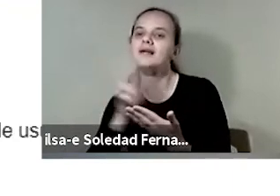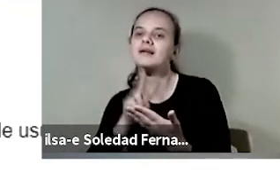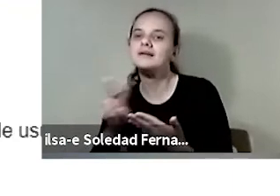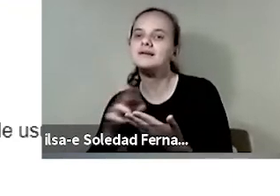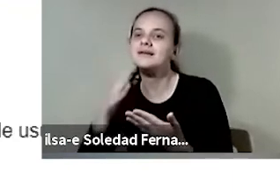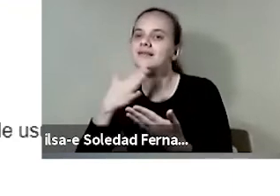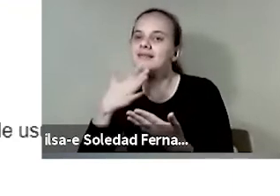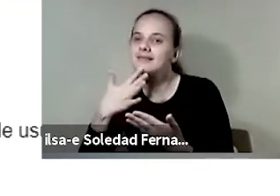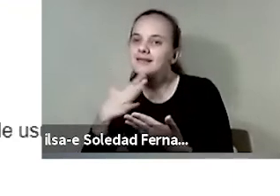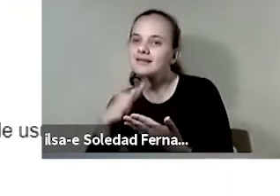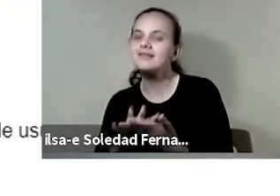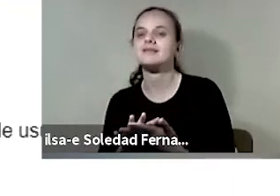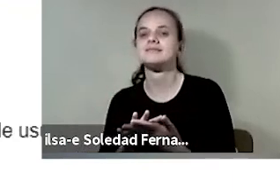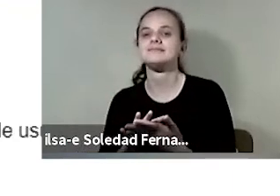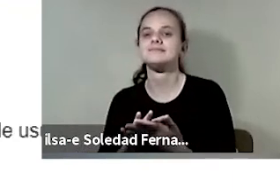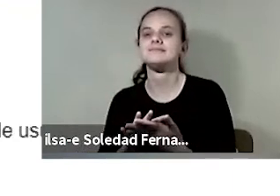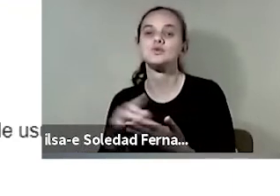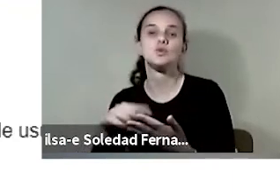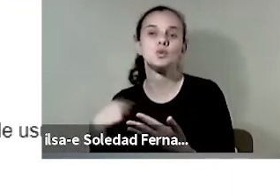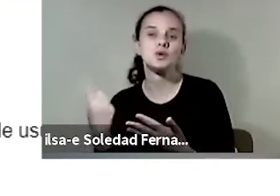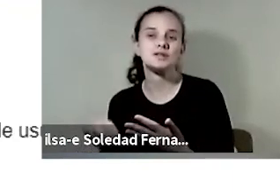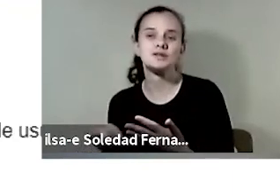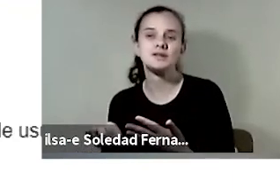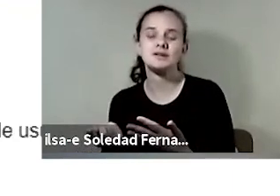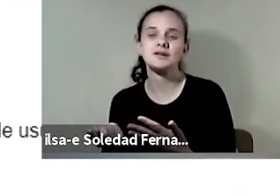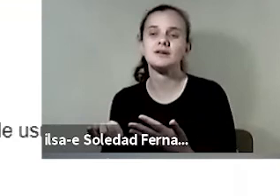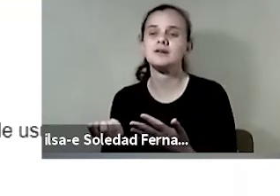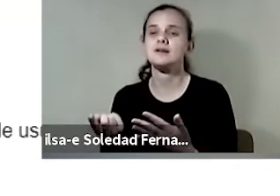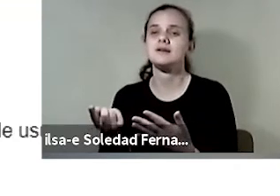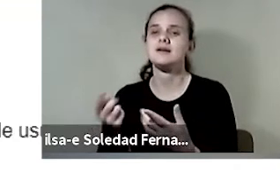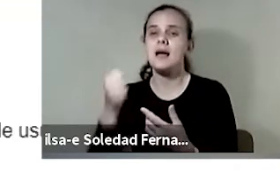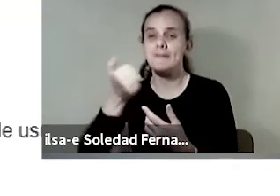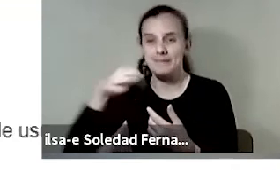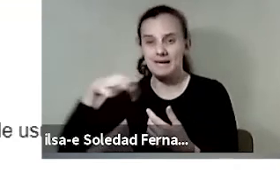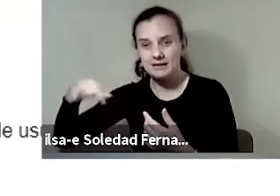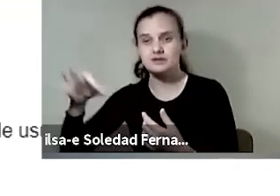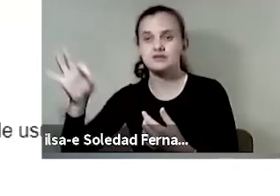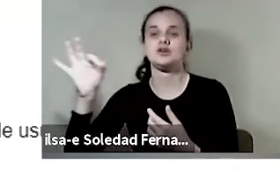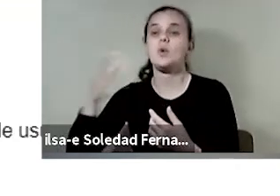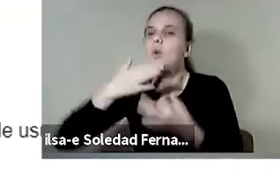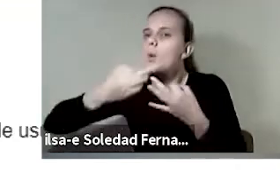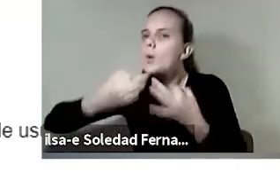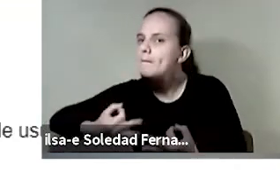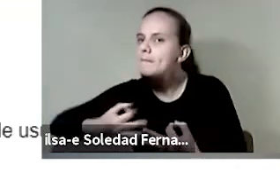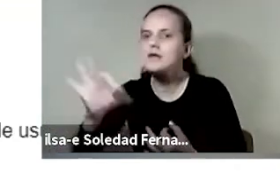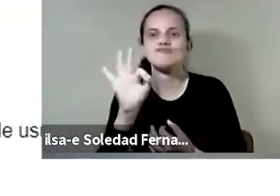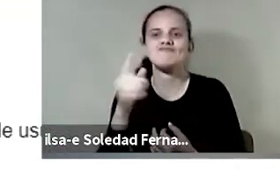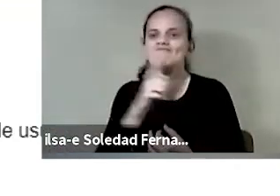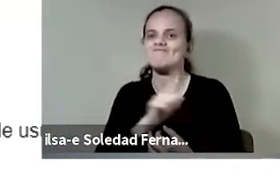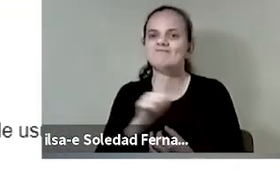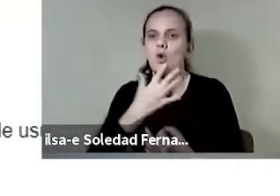es el que vamos a nosotros a leer y vamos a interiorizarnos para saber si nuestra web, nuestro producto,